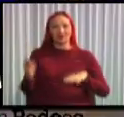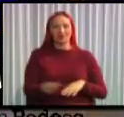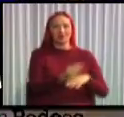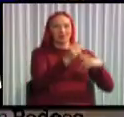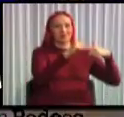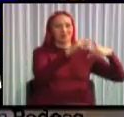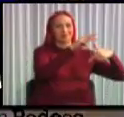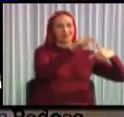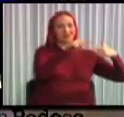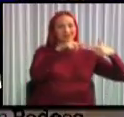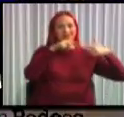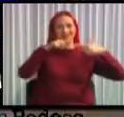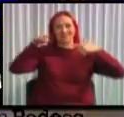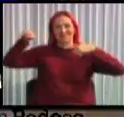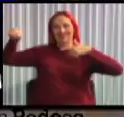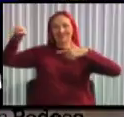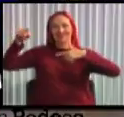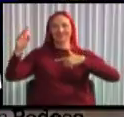Marco y que no. Es cierto,